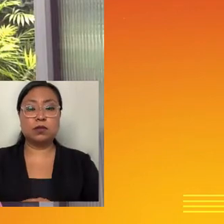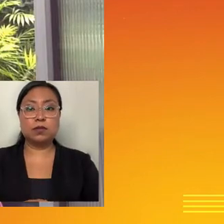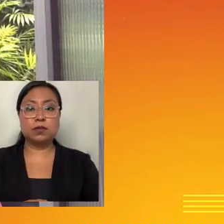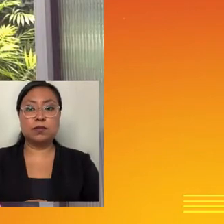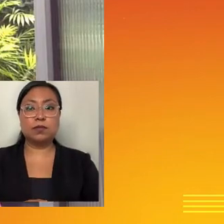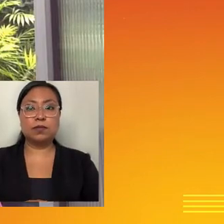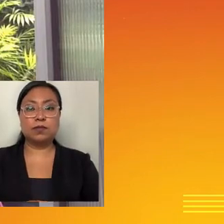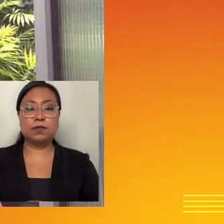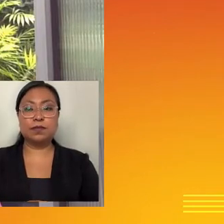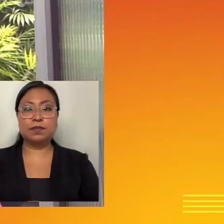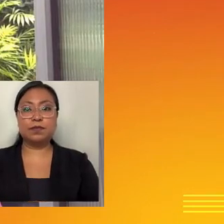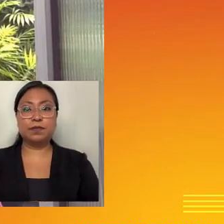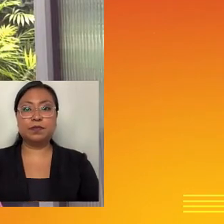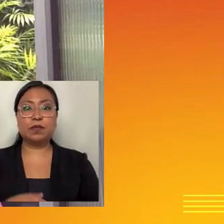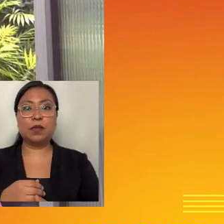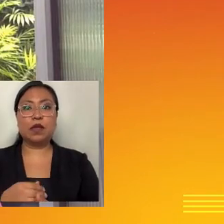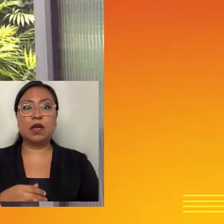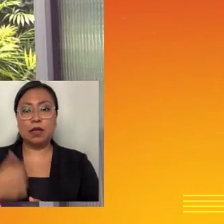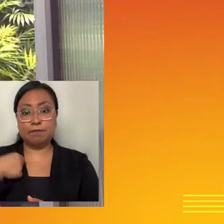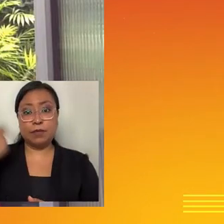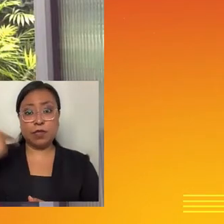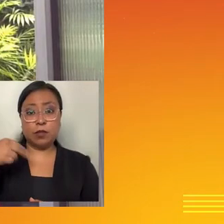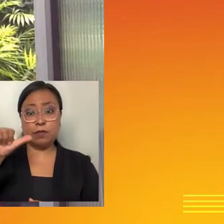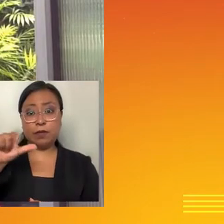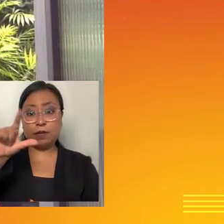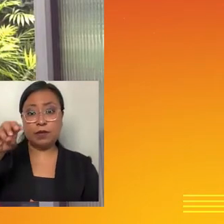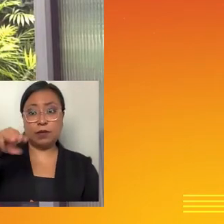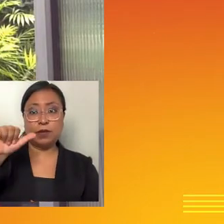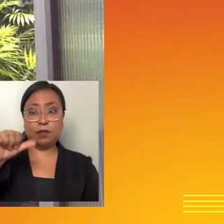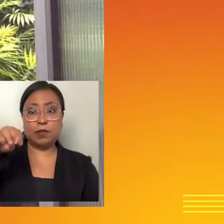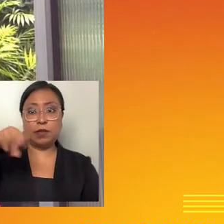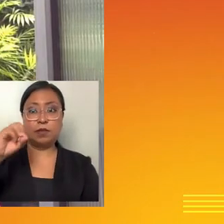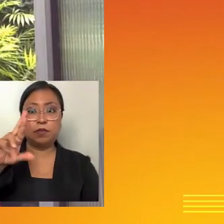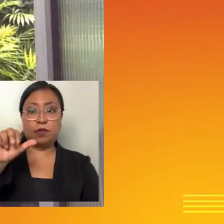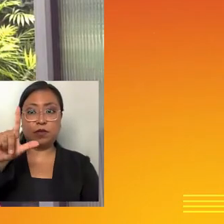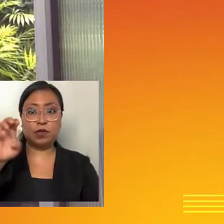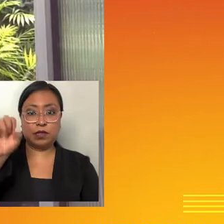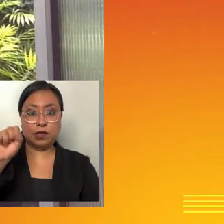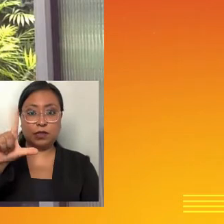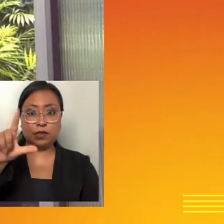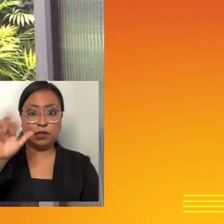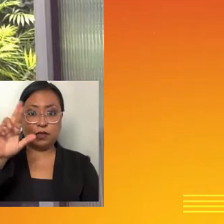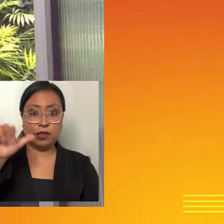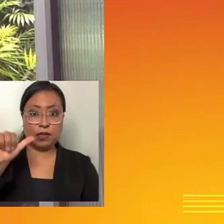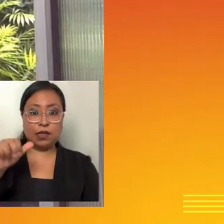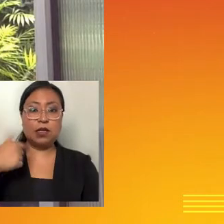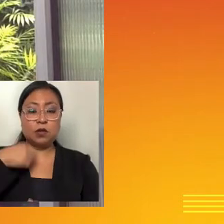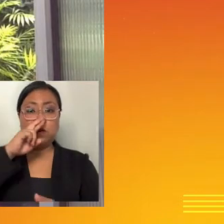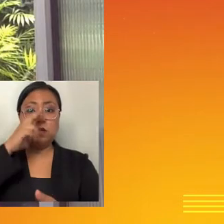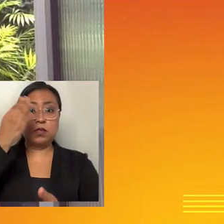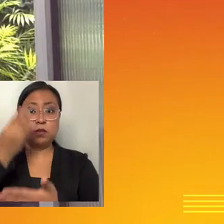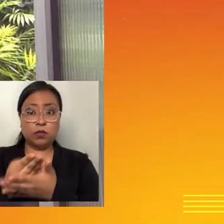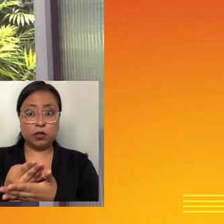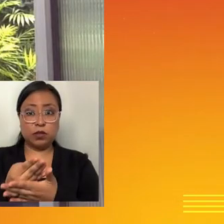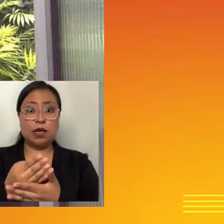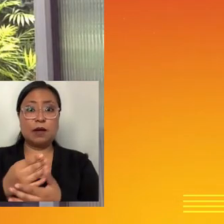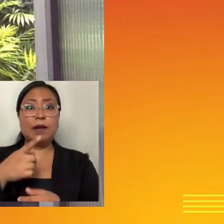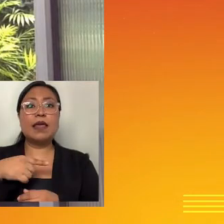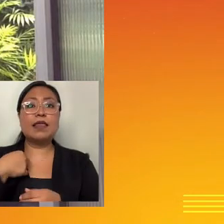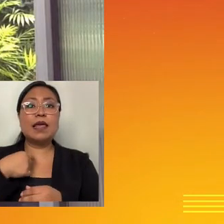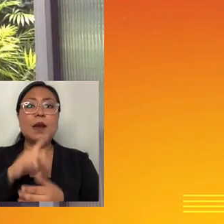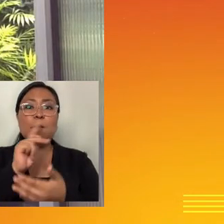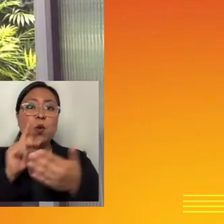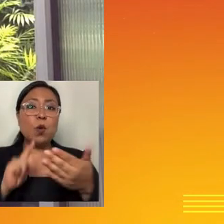¿no? Bueno, mi nombre es Alma Morales, Lara. Yo soy responsable del programa de fortalecimiento tecnológico